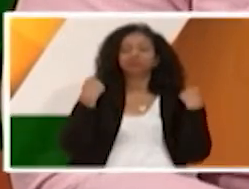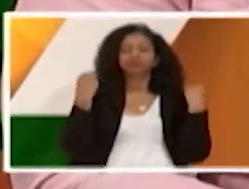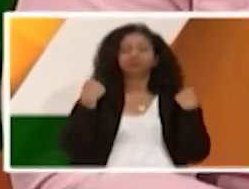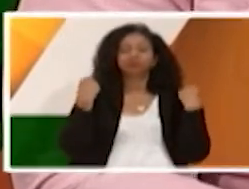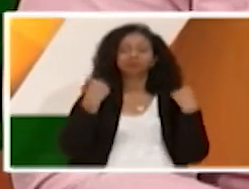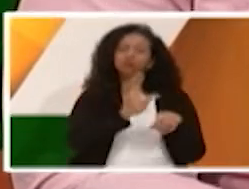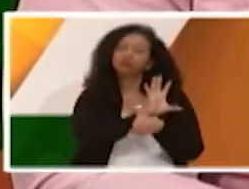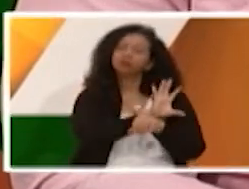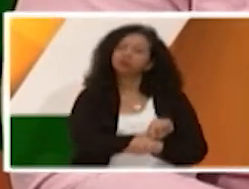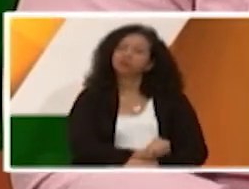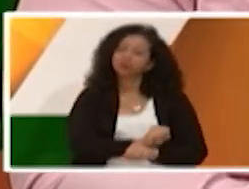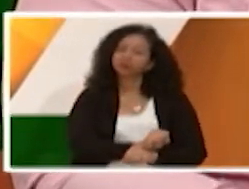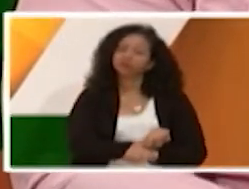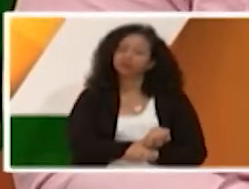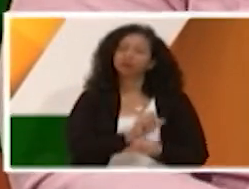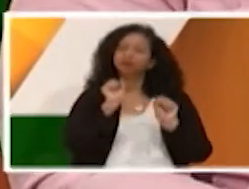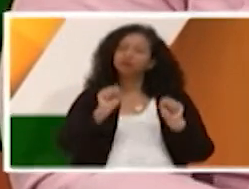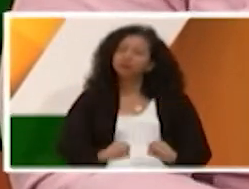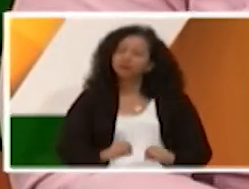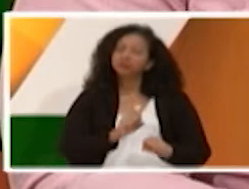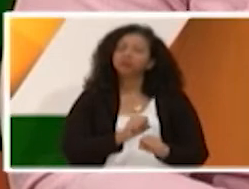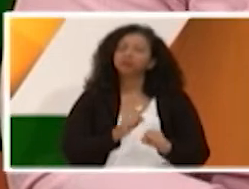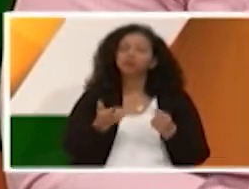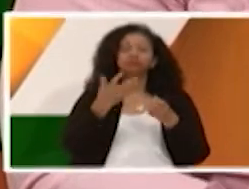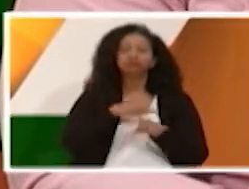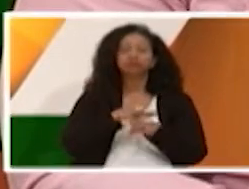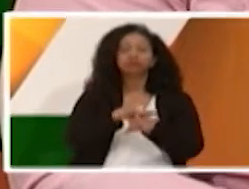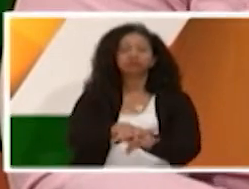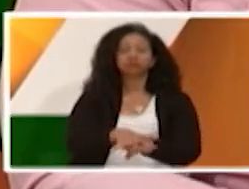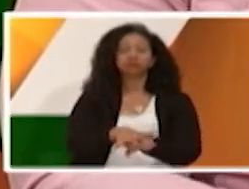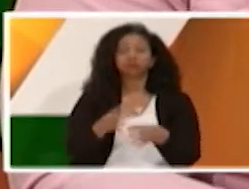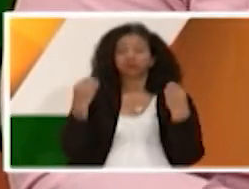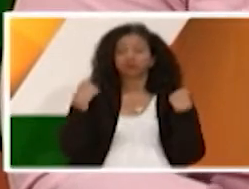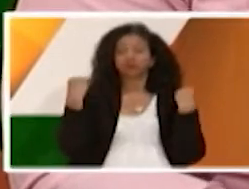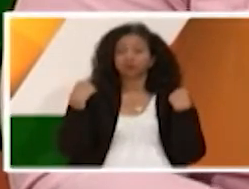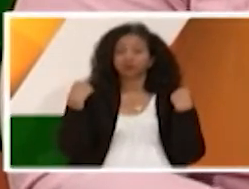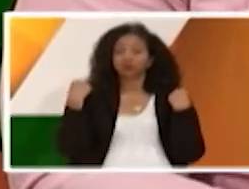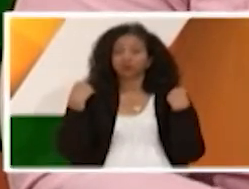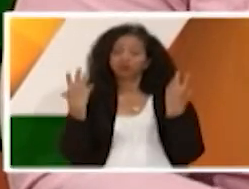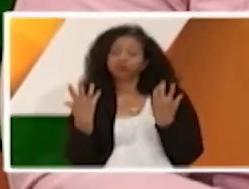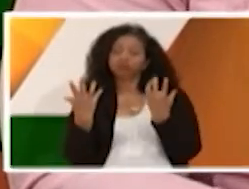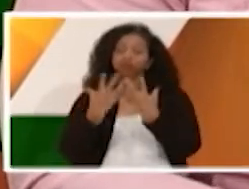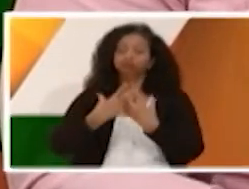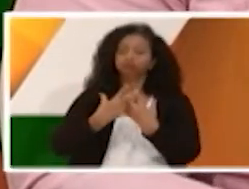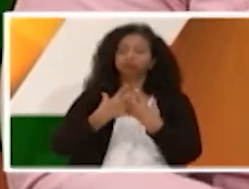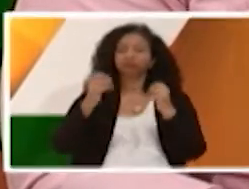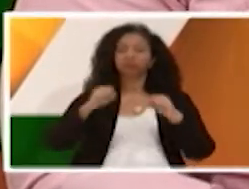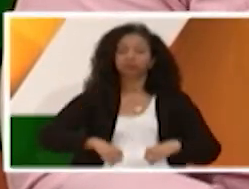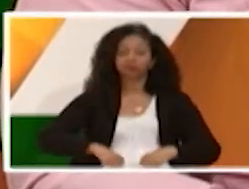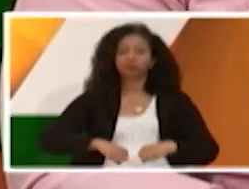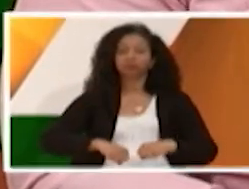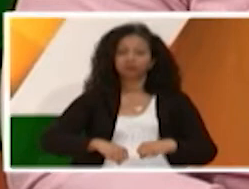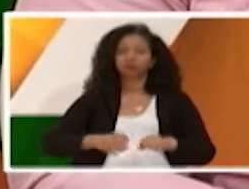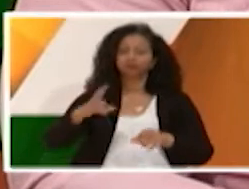convencional a que de manera integrada el deporte adaptado sea parte del mismo, se está